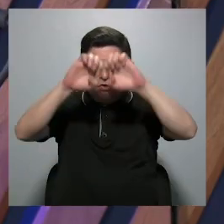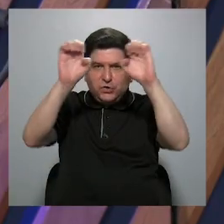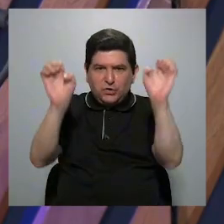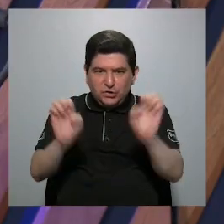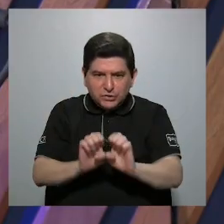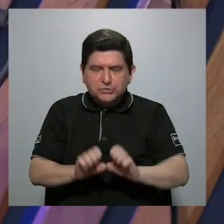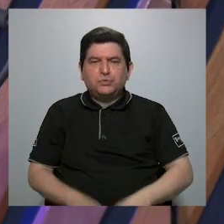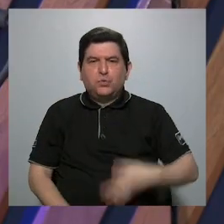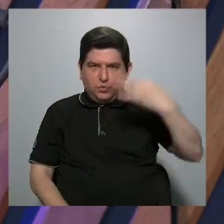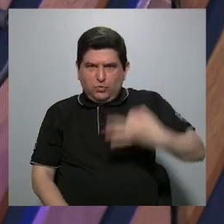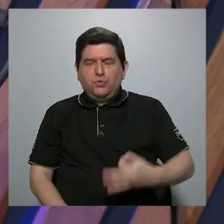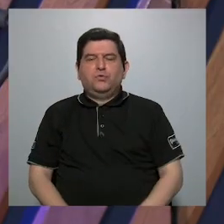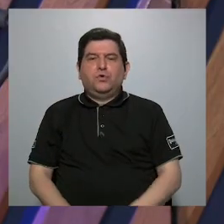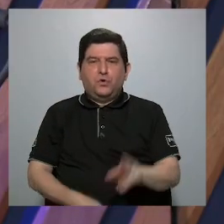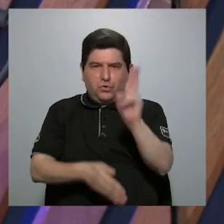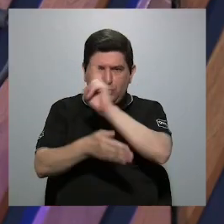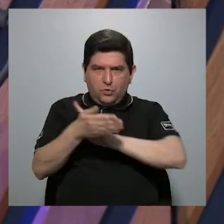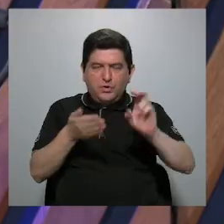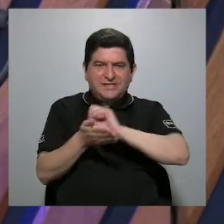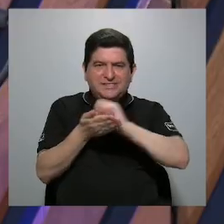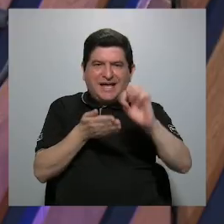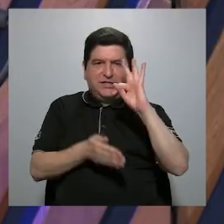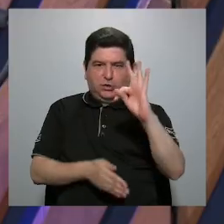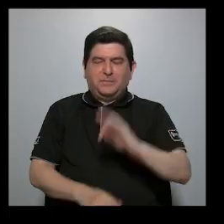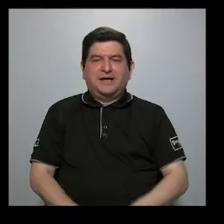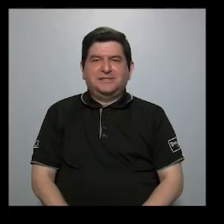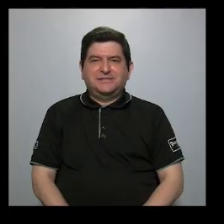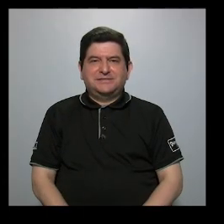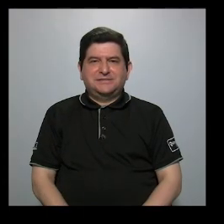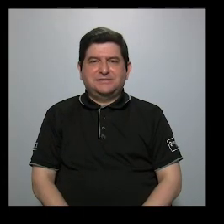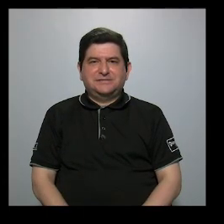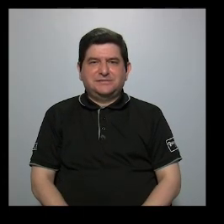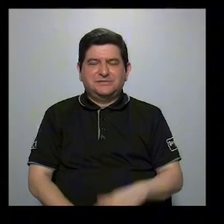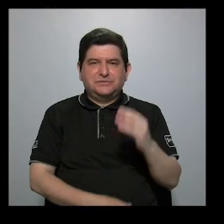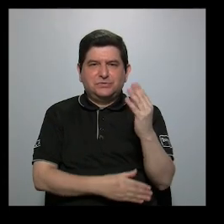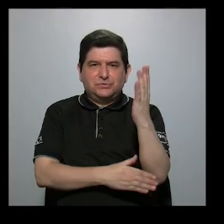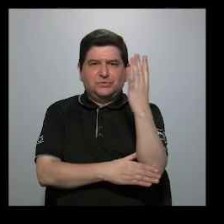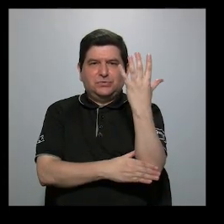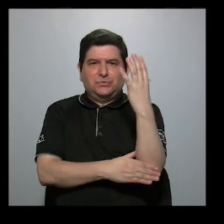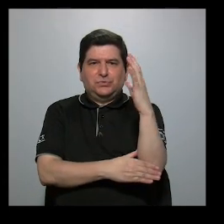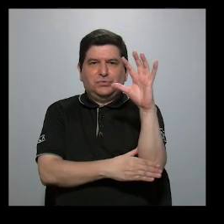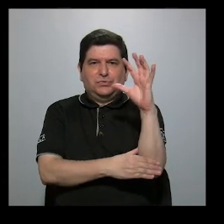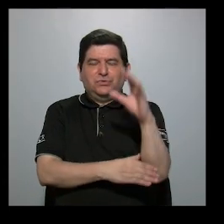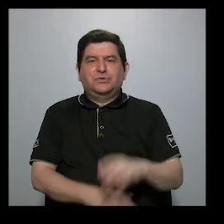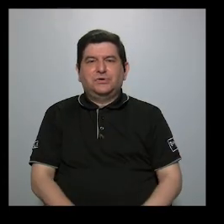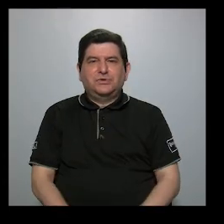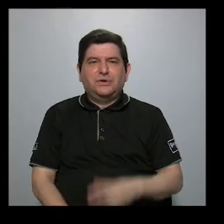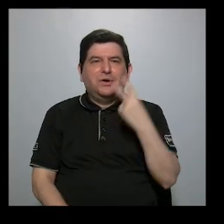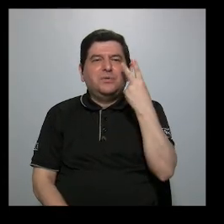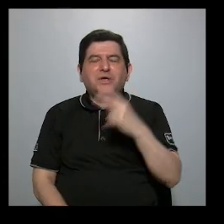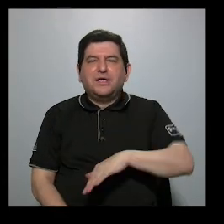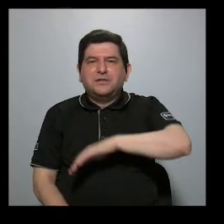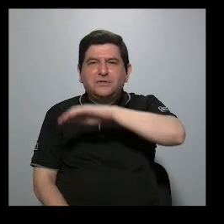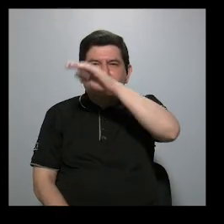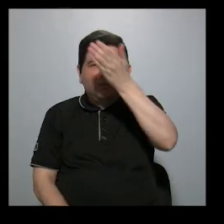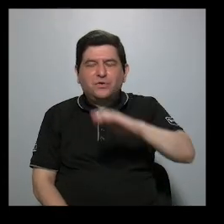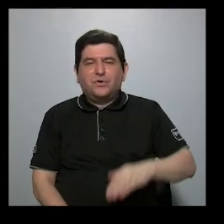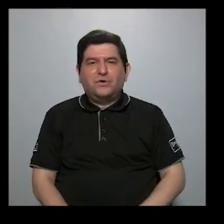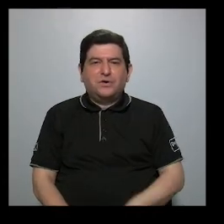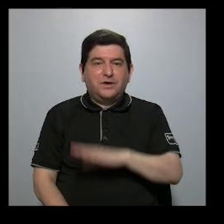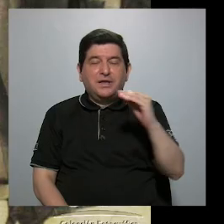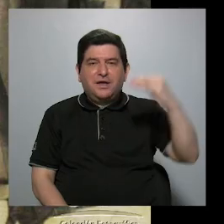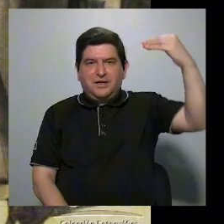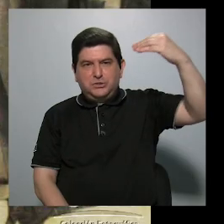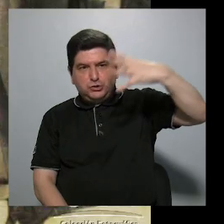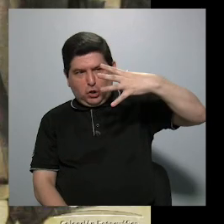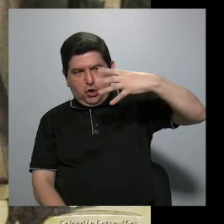escudo original de la Universidad de Santo Tomás. El girasol mirando a la serranía y al sol